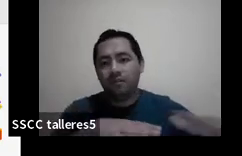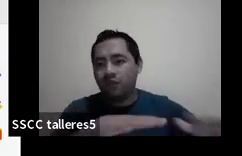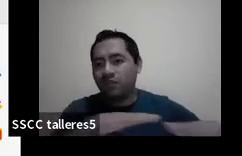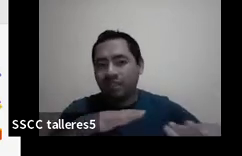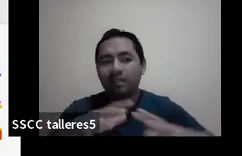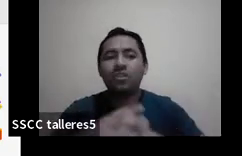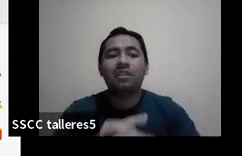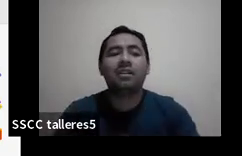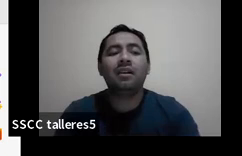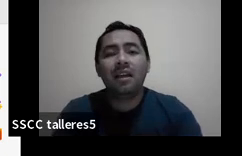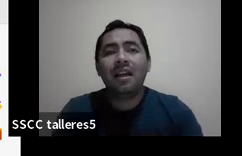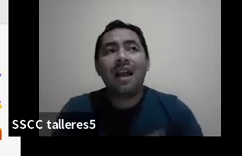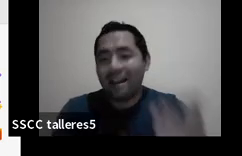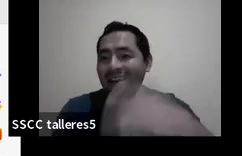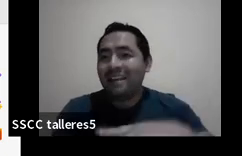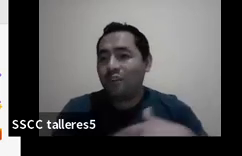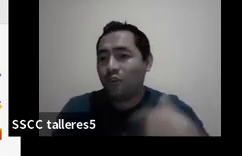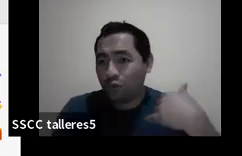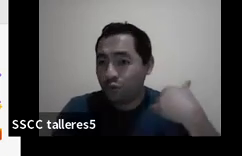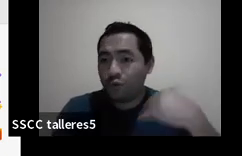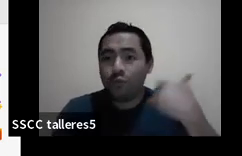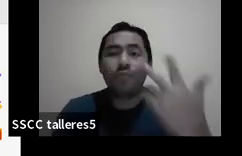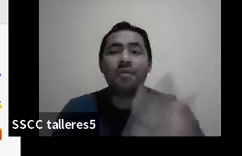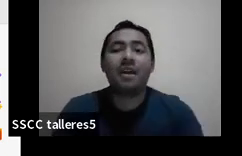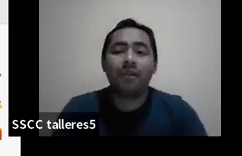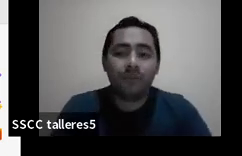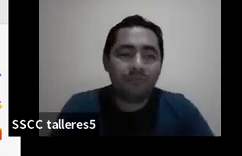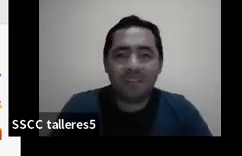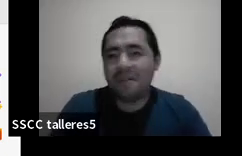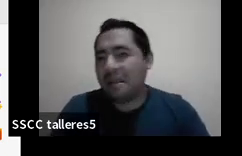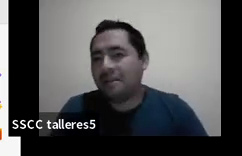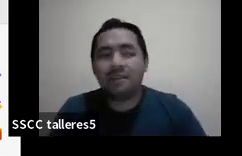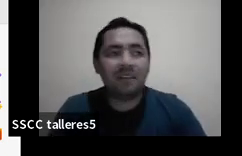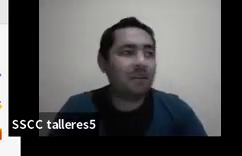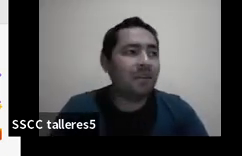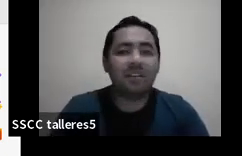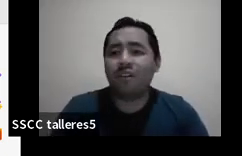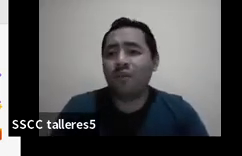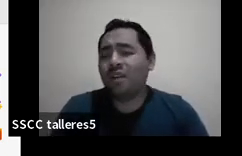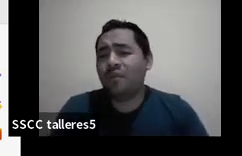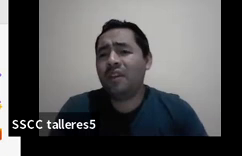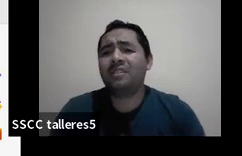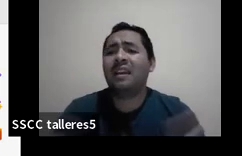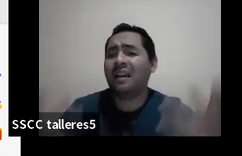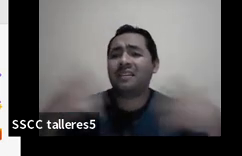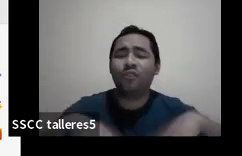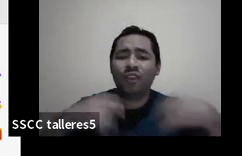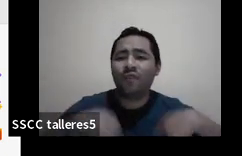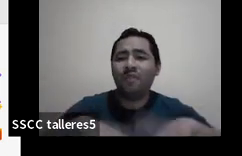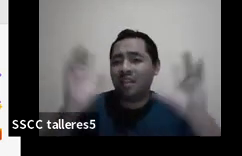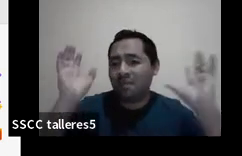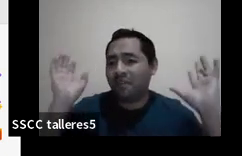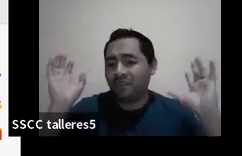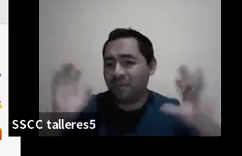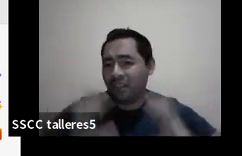él en los años 70, 80, al día de hoy son sordos muy preparados. Saben leer, saben escribir, se comunican muy bien, se han casado,